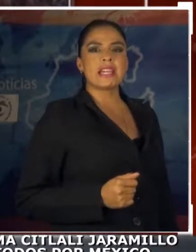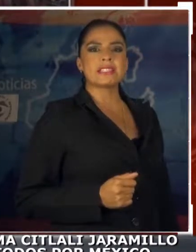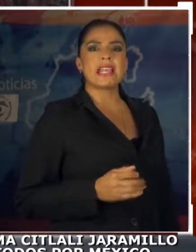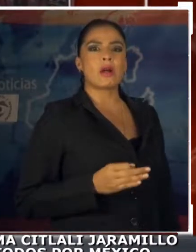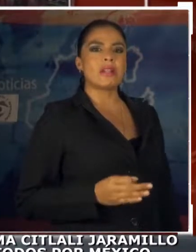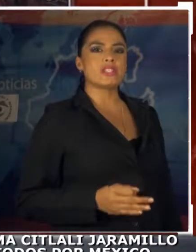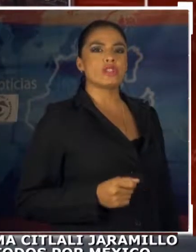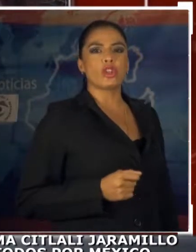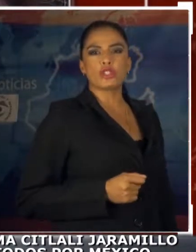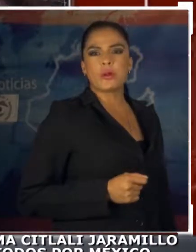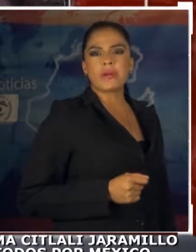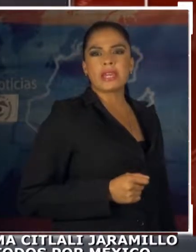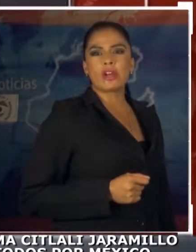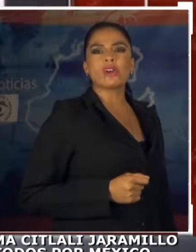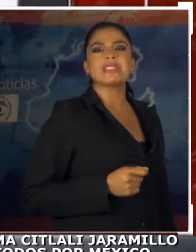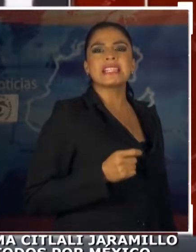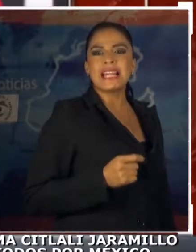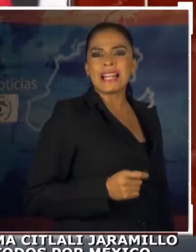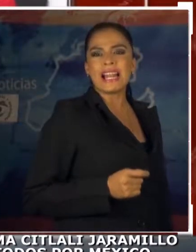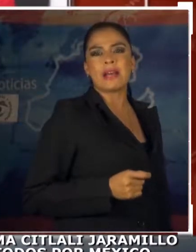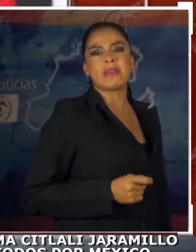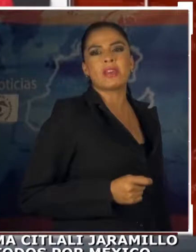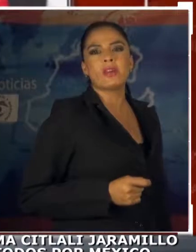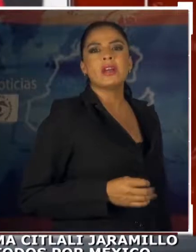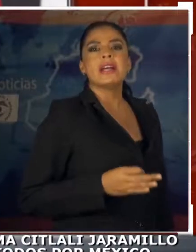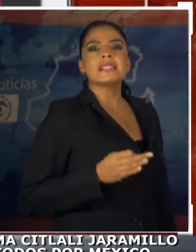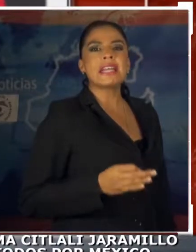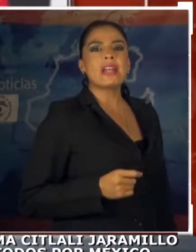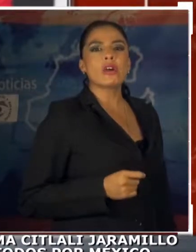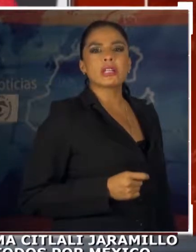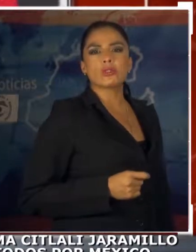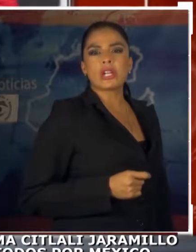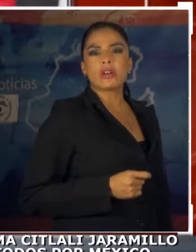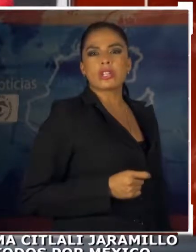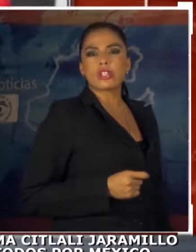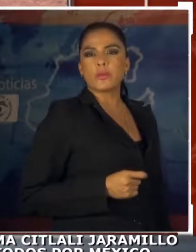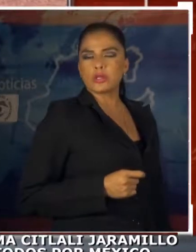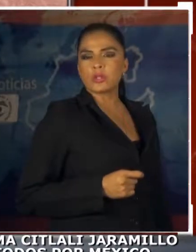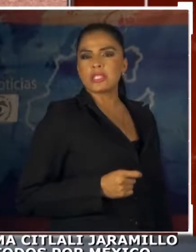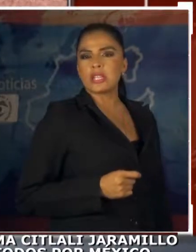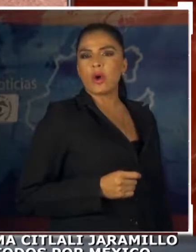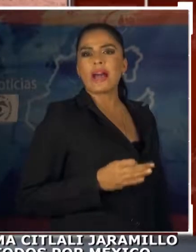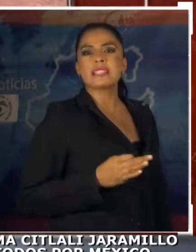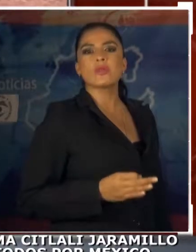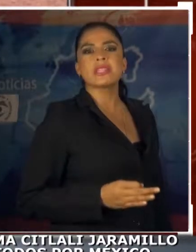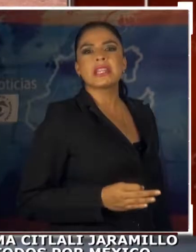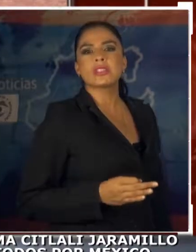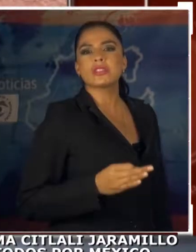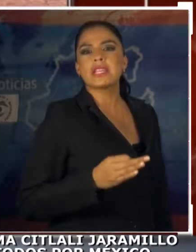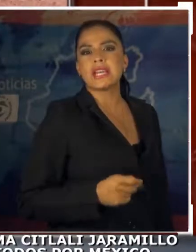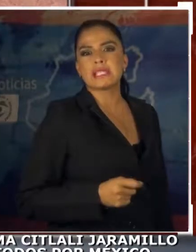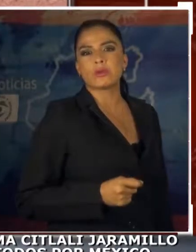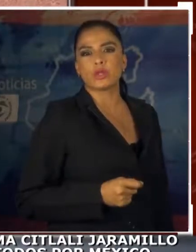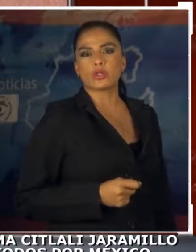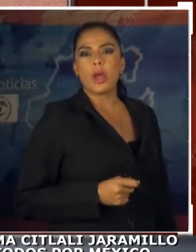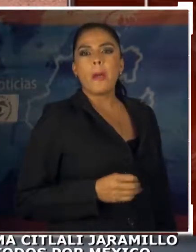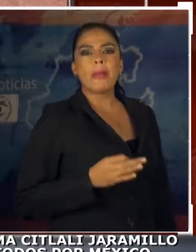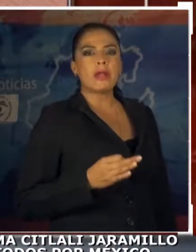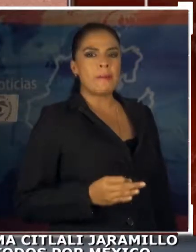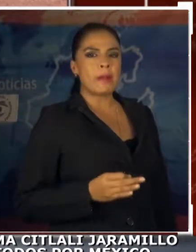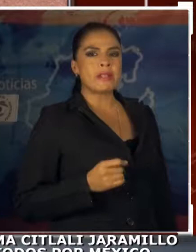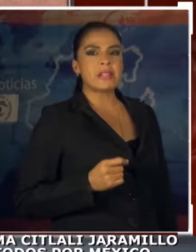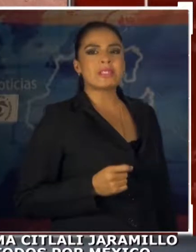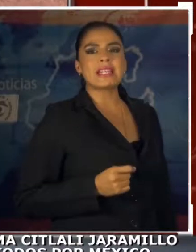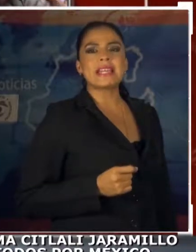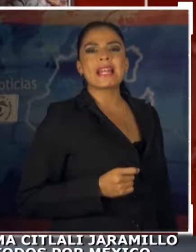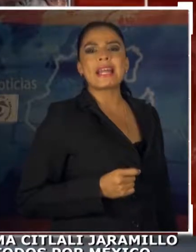Distrito 6 de la coalición Todos por México, Citlali Jaramillo, señaló que sus recorridos por su distrito han sido intensos y exhaustos, pero